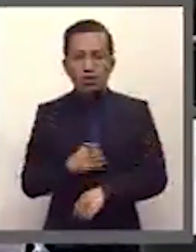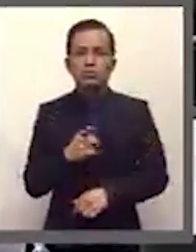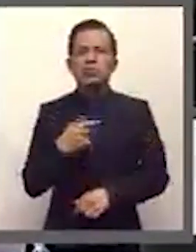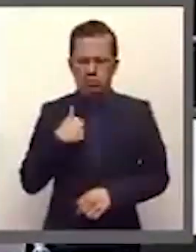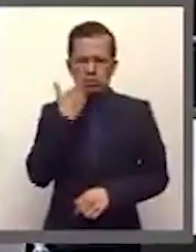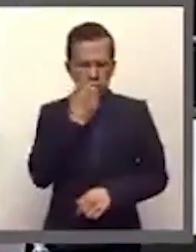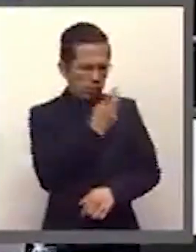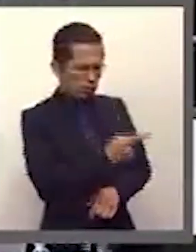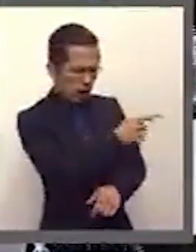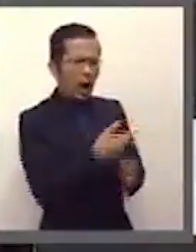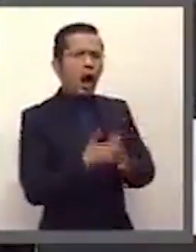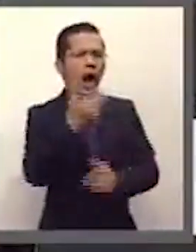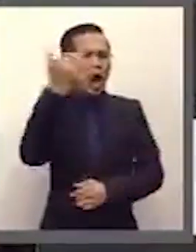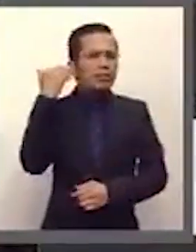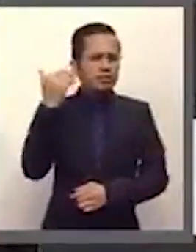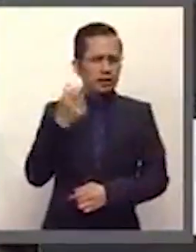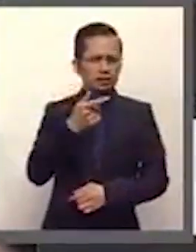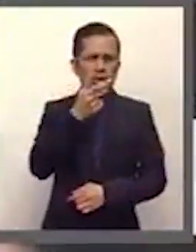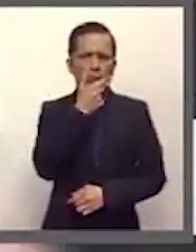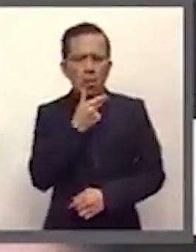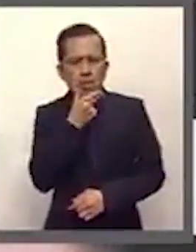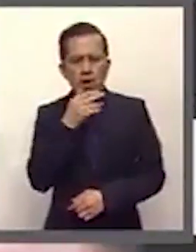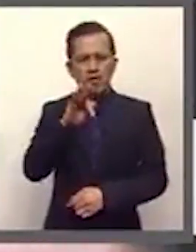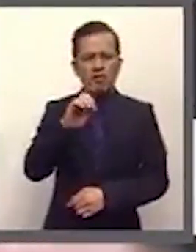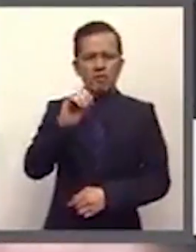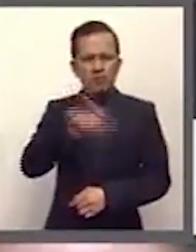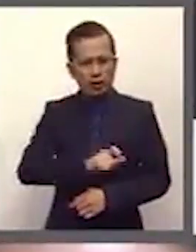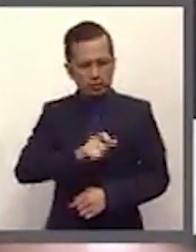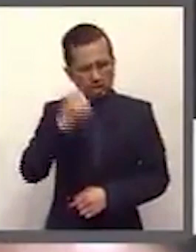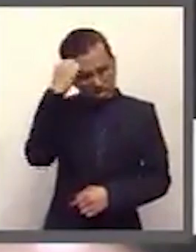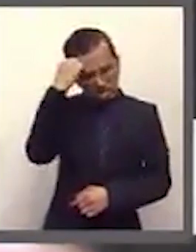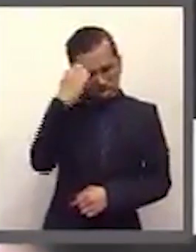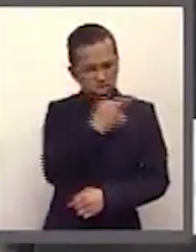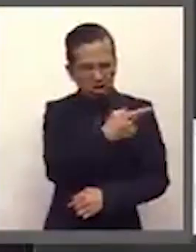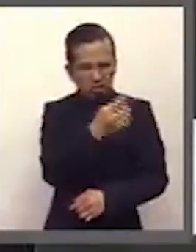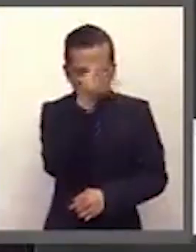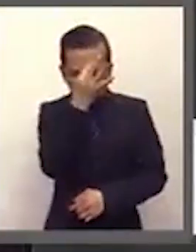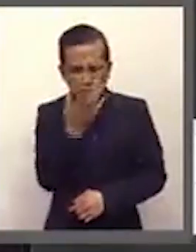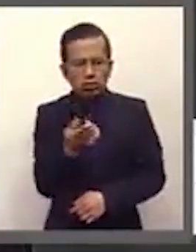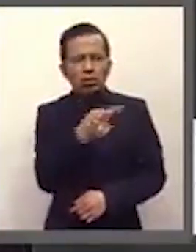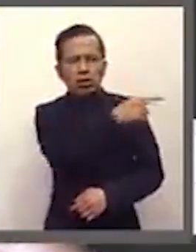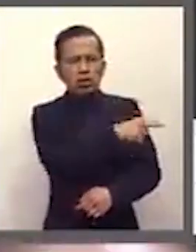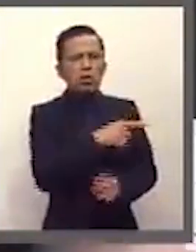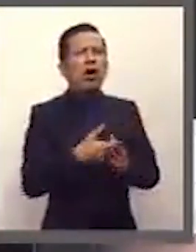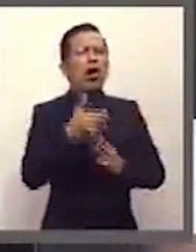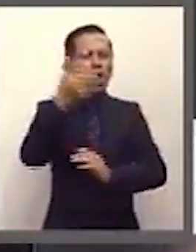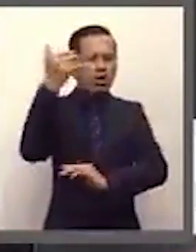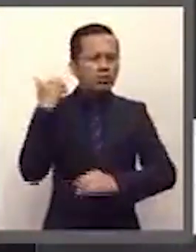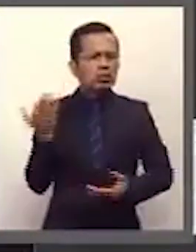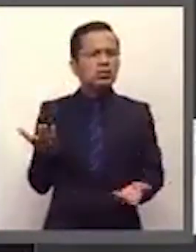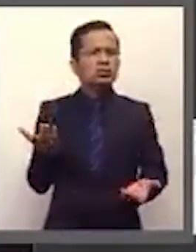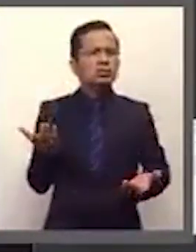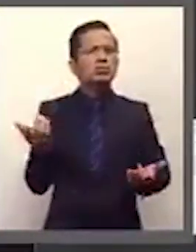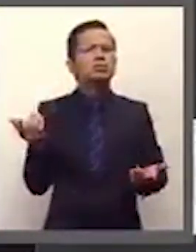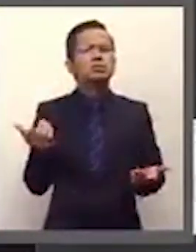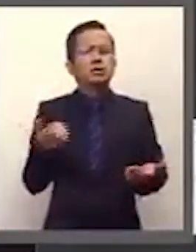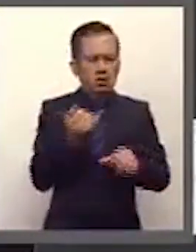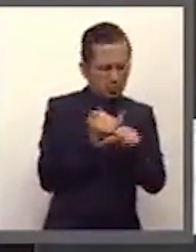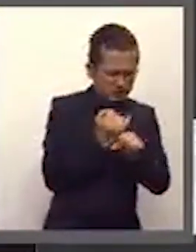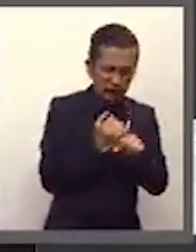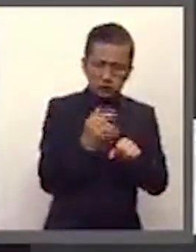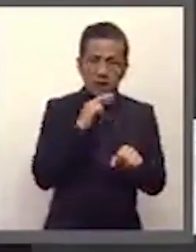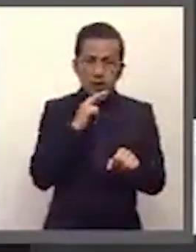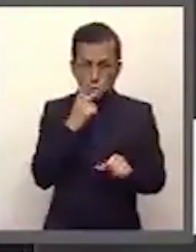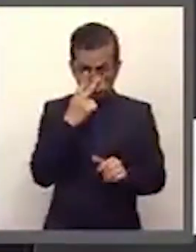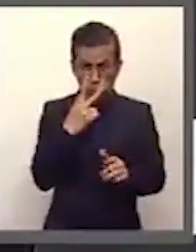Fox, por favor, cuando orden ellos, en la sala, cuando ellos hicieron en 2 meses una investigación